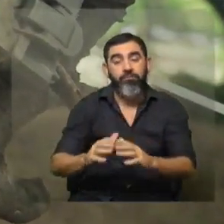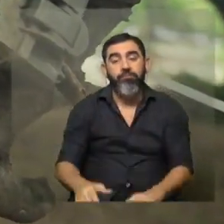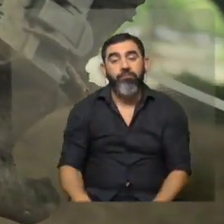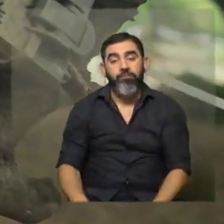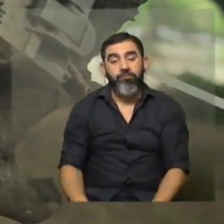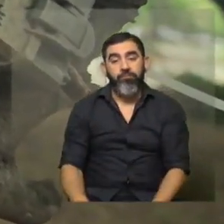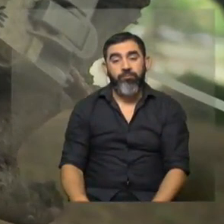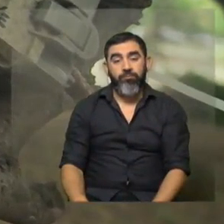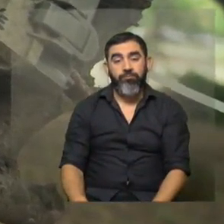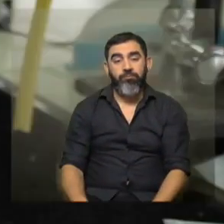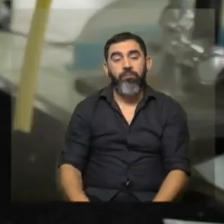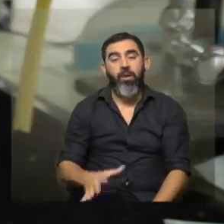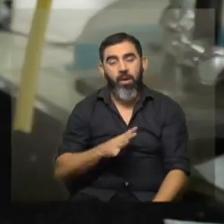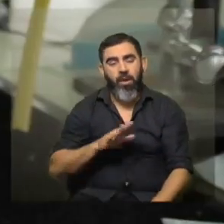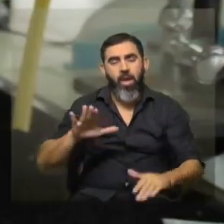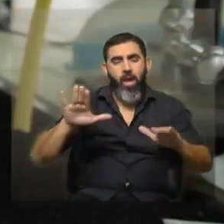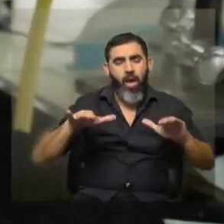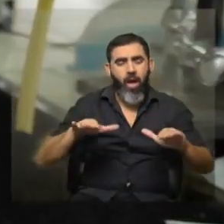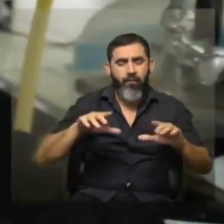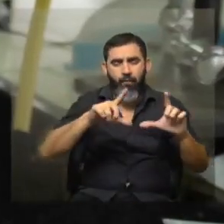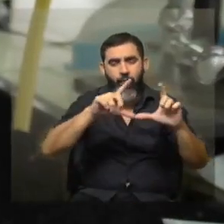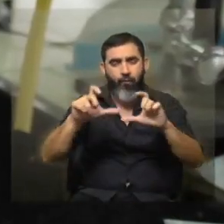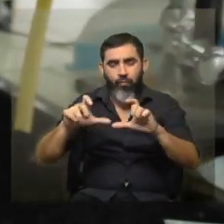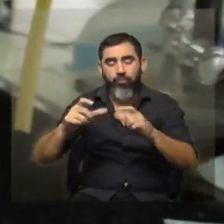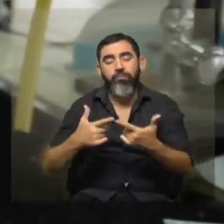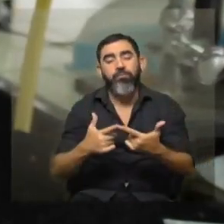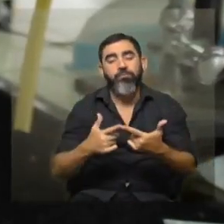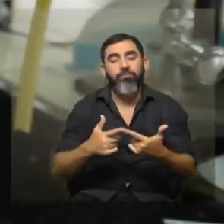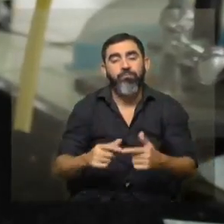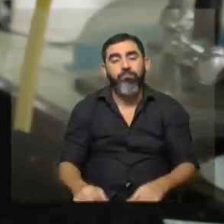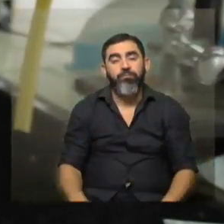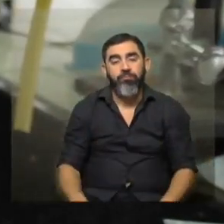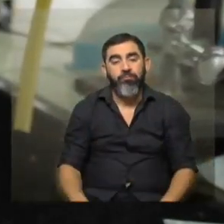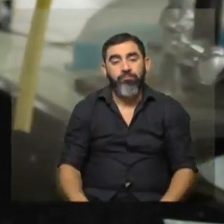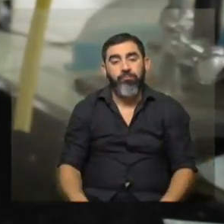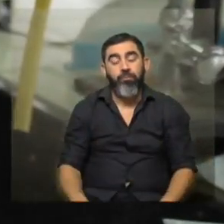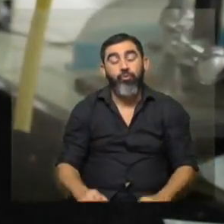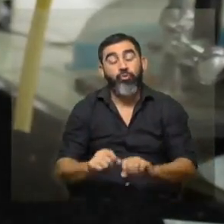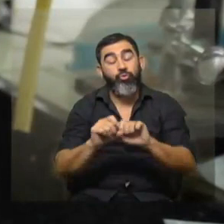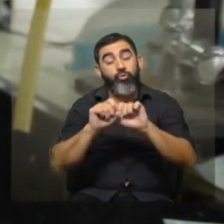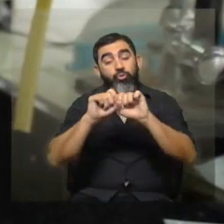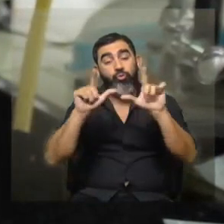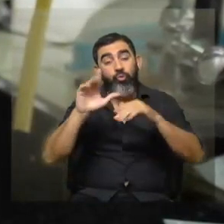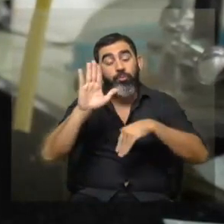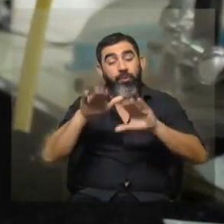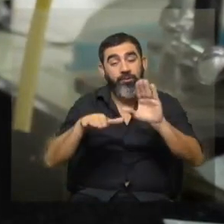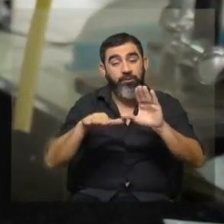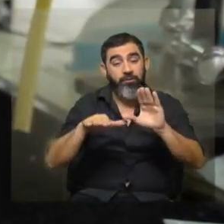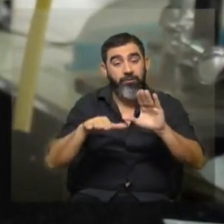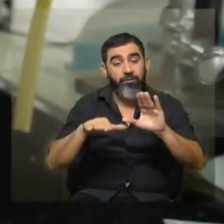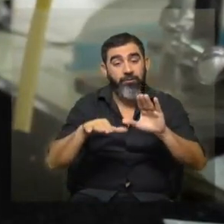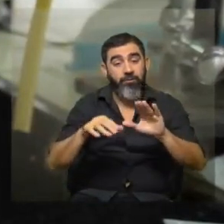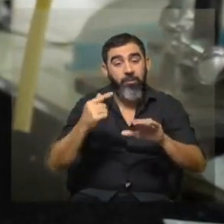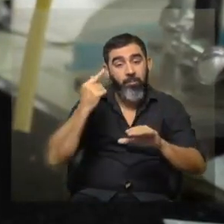especies. Tenemos un montón de aves en fotografías que hacen uso, pero lo más sorprendente de todo, lo más llamativo, fue